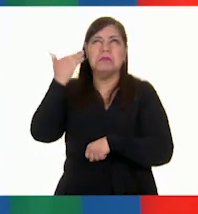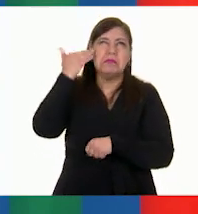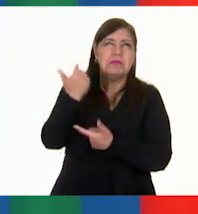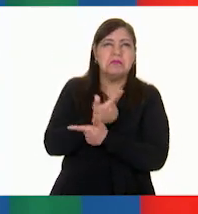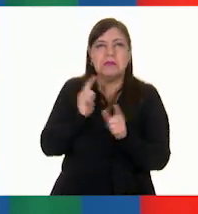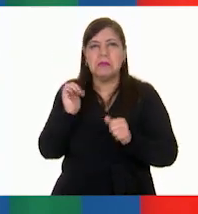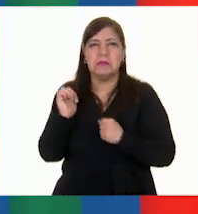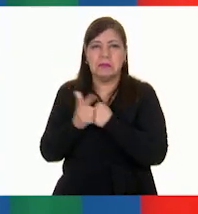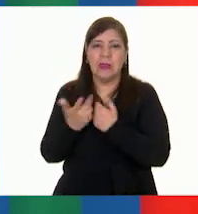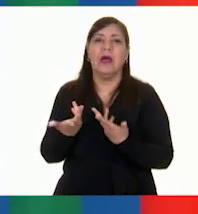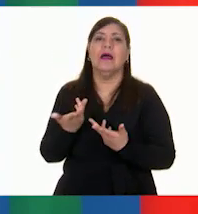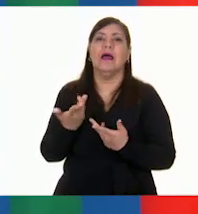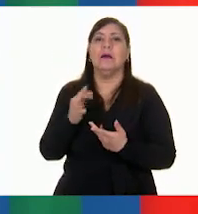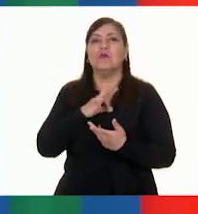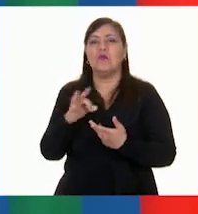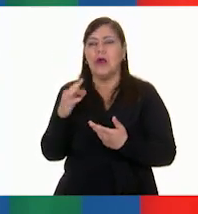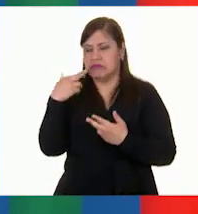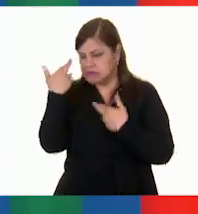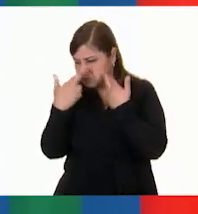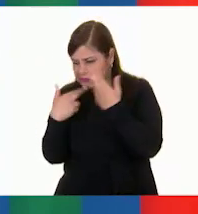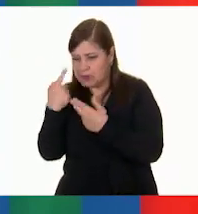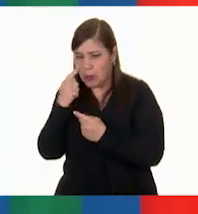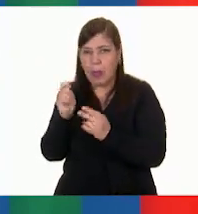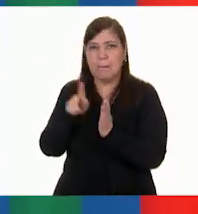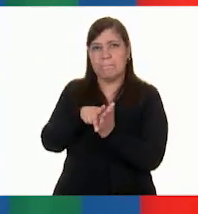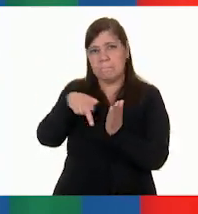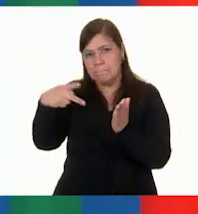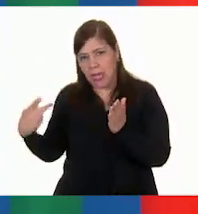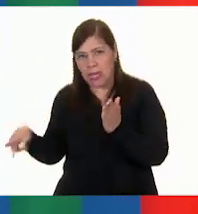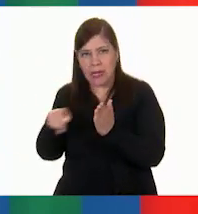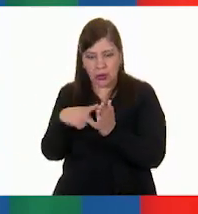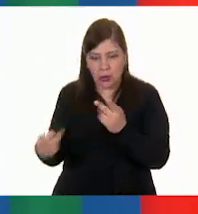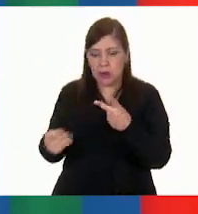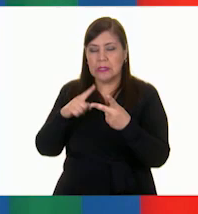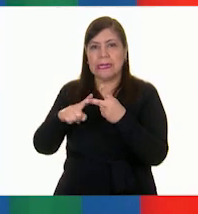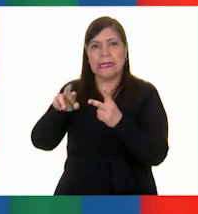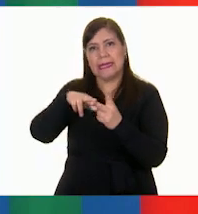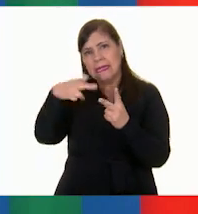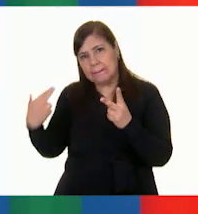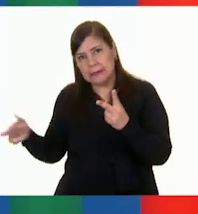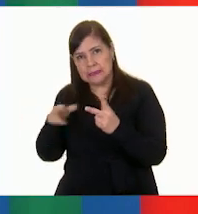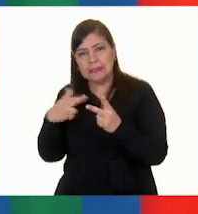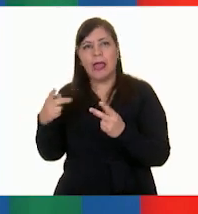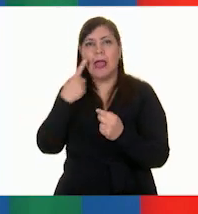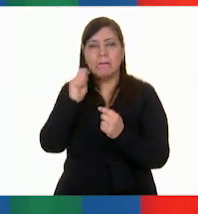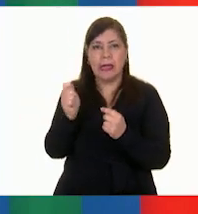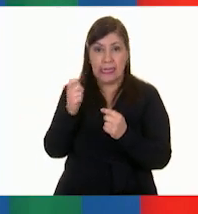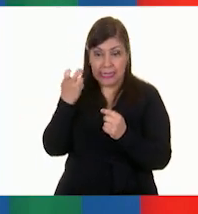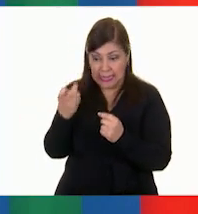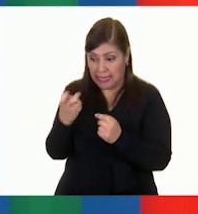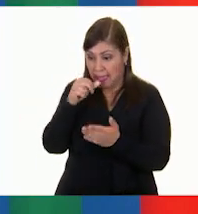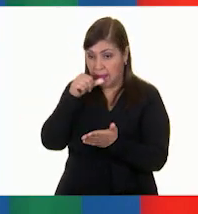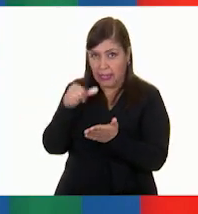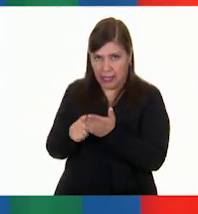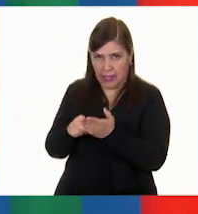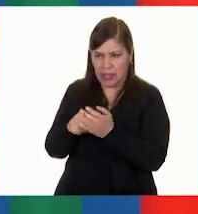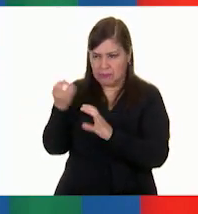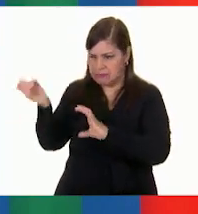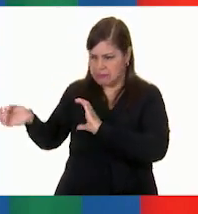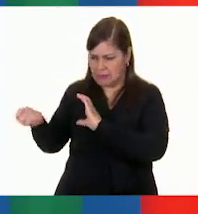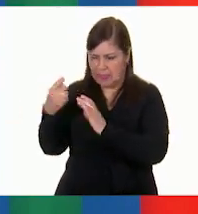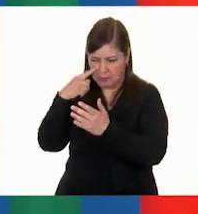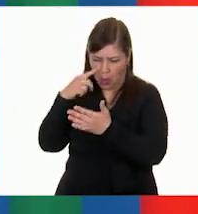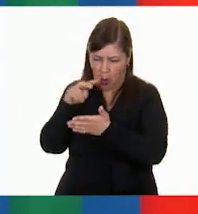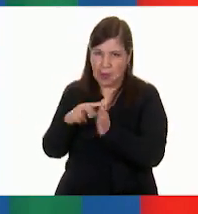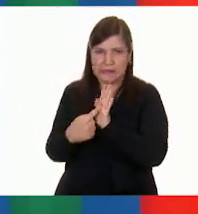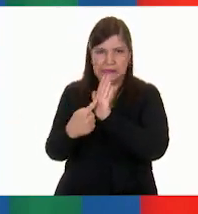esparcimiento, revisen periódicos, revistas, para que vean en estas cartas que se mandan y en este espacio que se da la